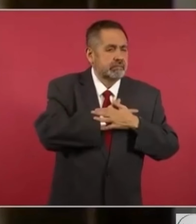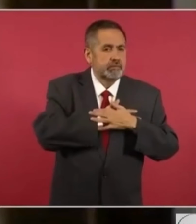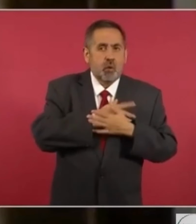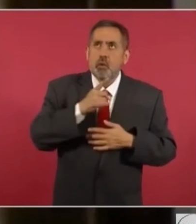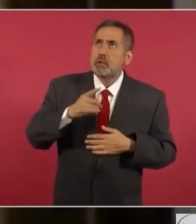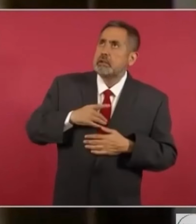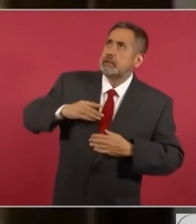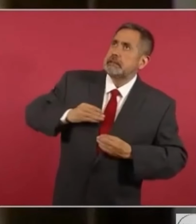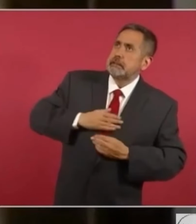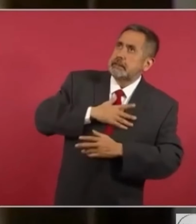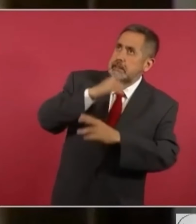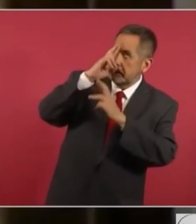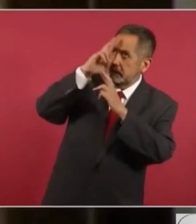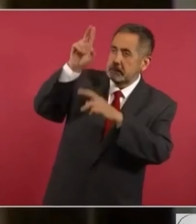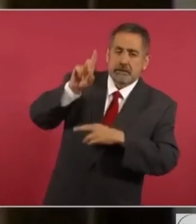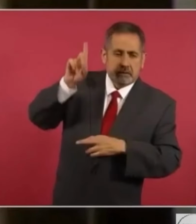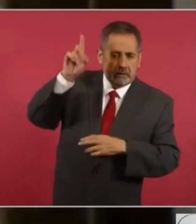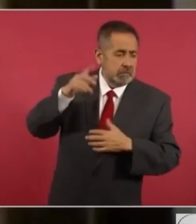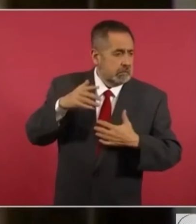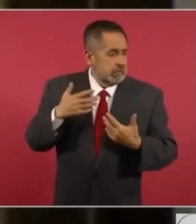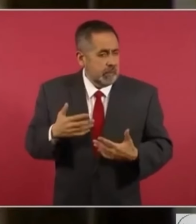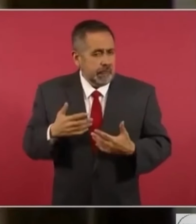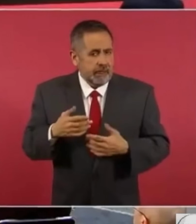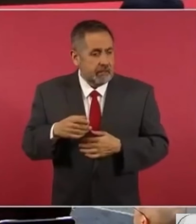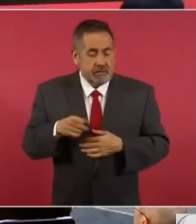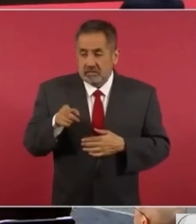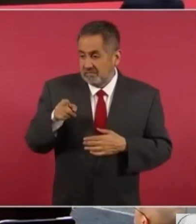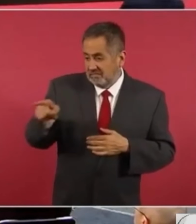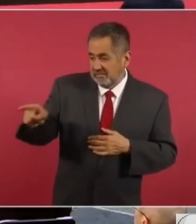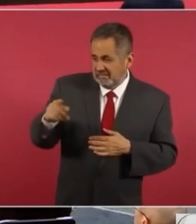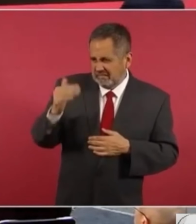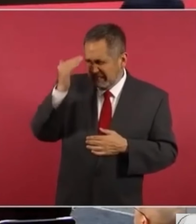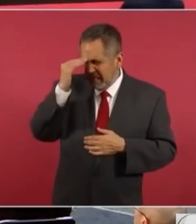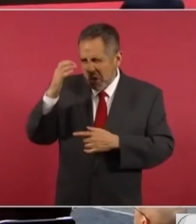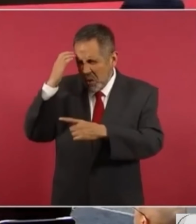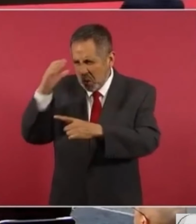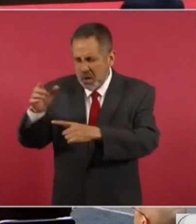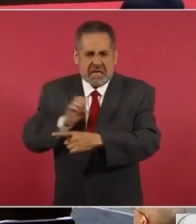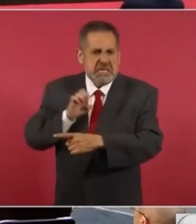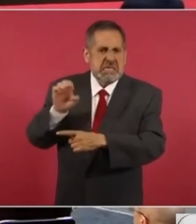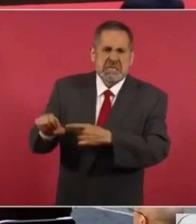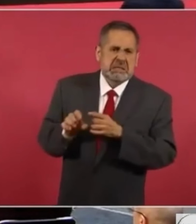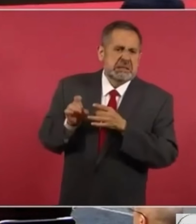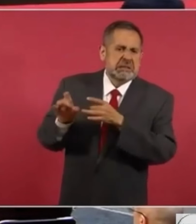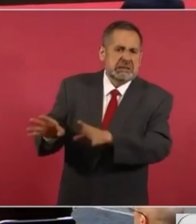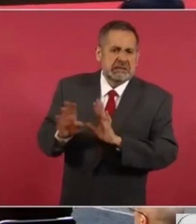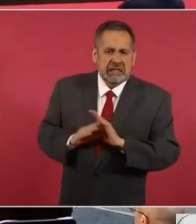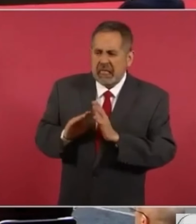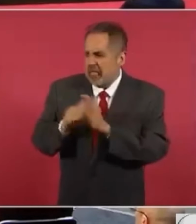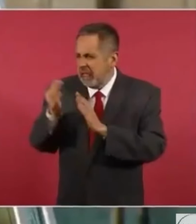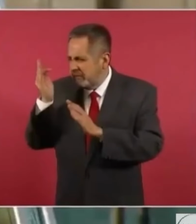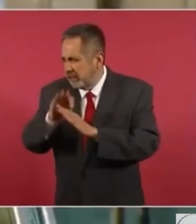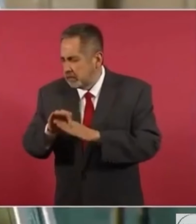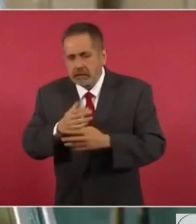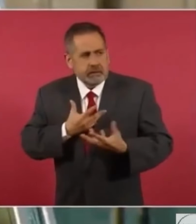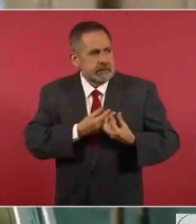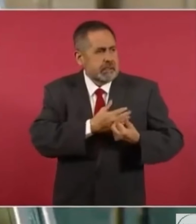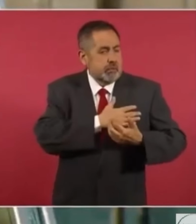me inspiraste, odio a la atroz tiranía y a las intrigas infames.